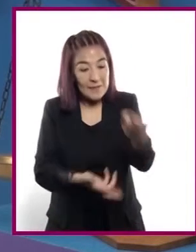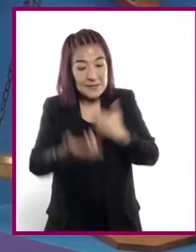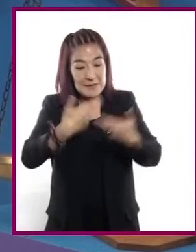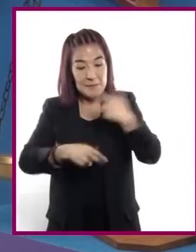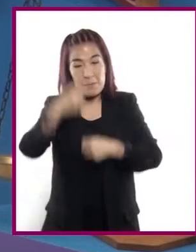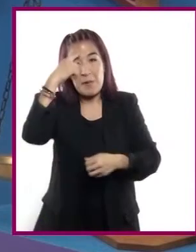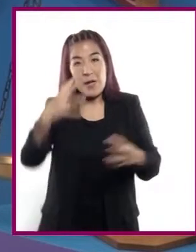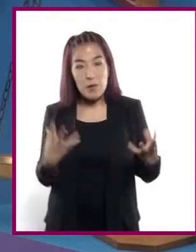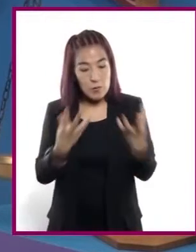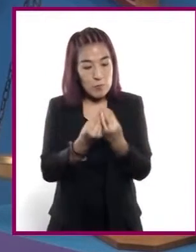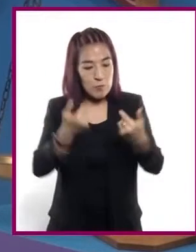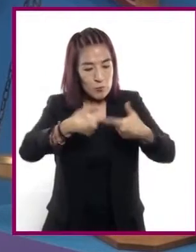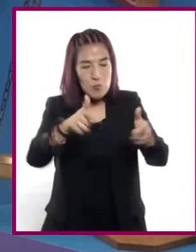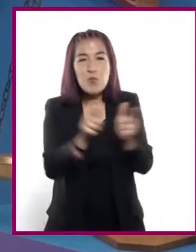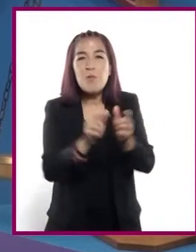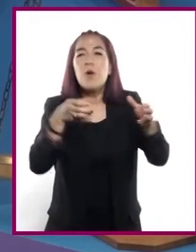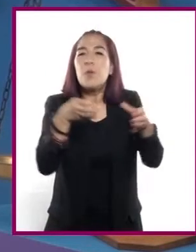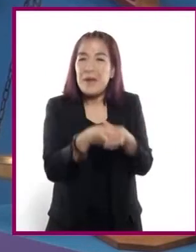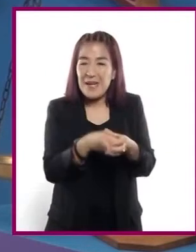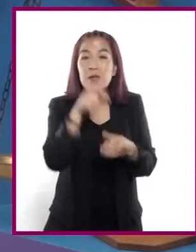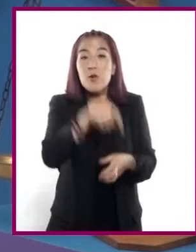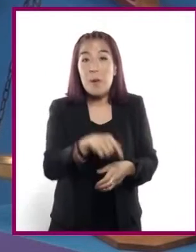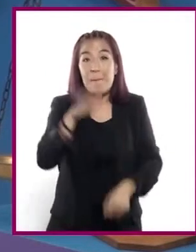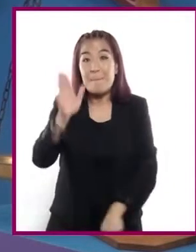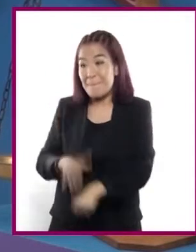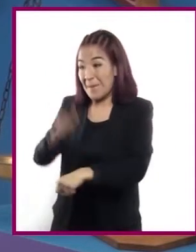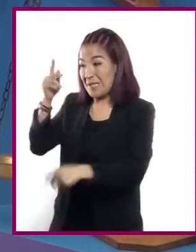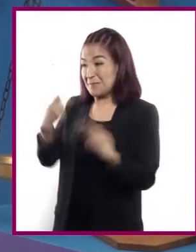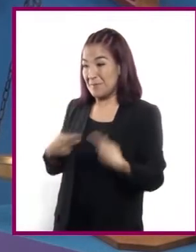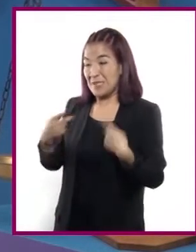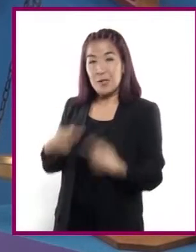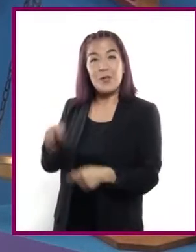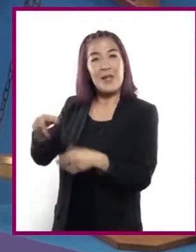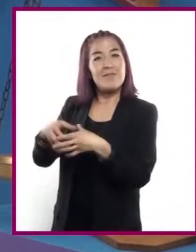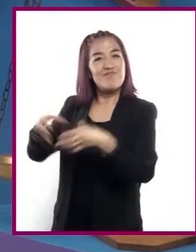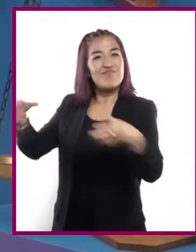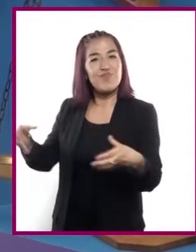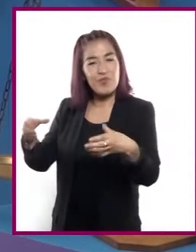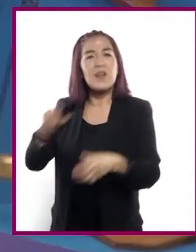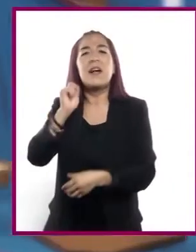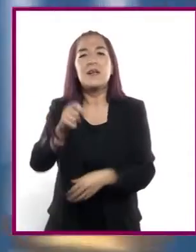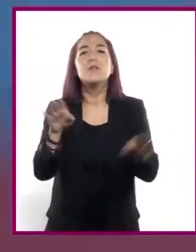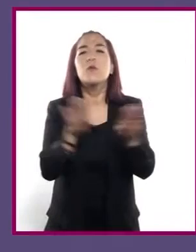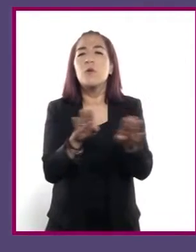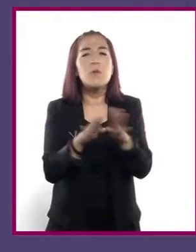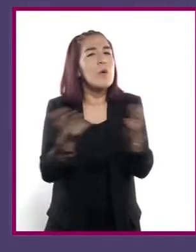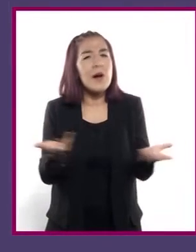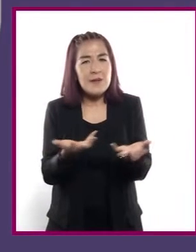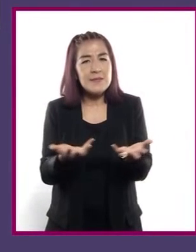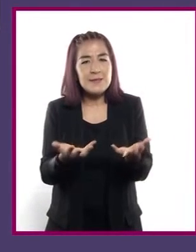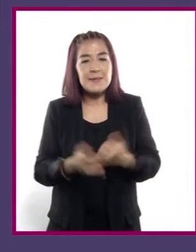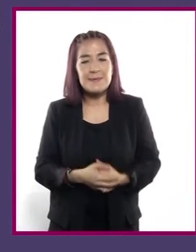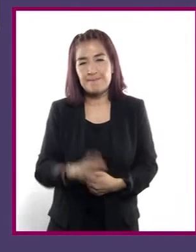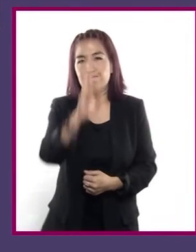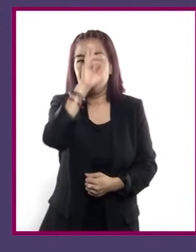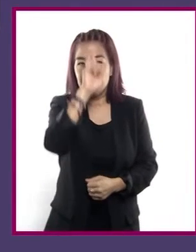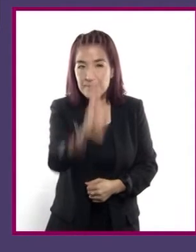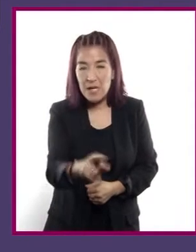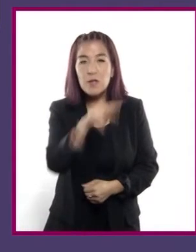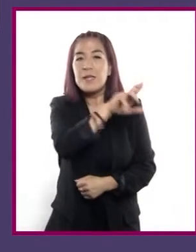grupos minoritarios por el número de personas que los integran se obtiene mediante